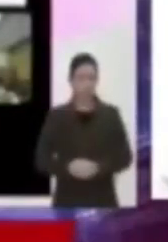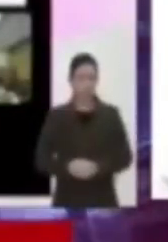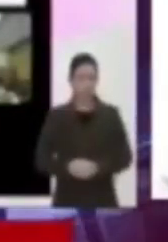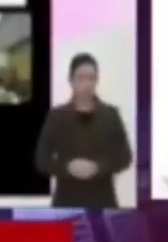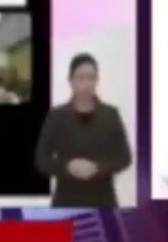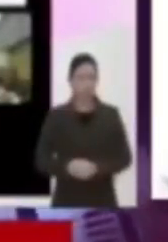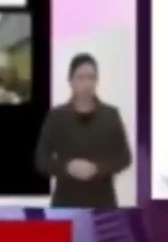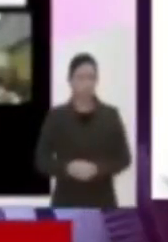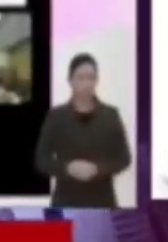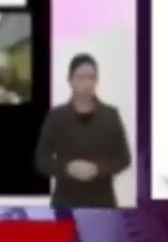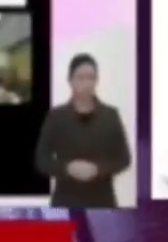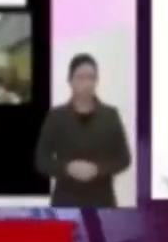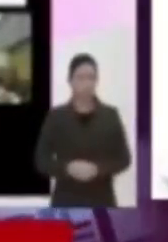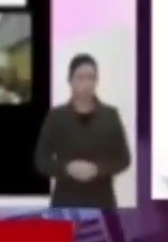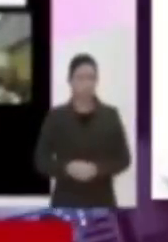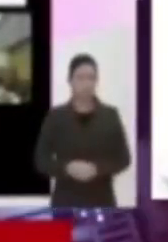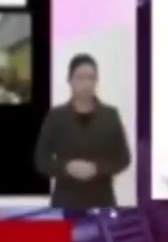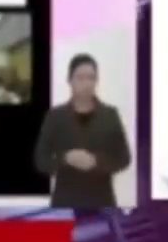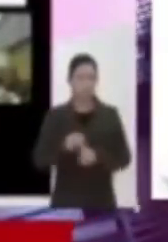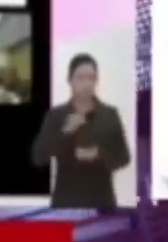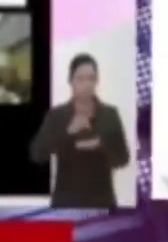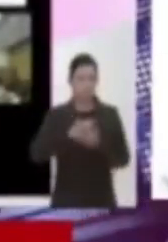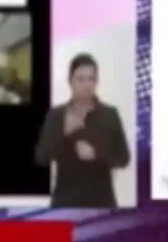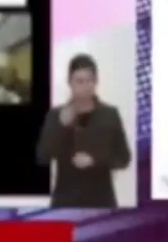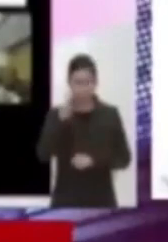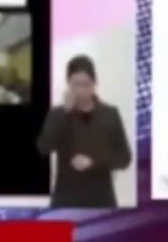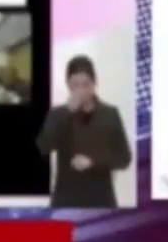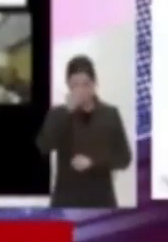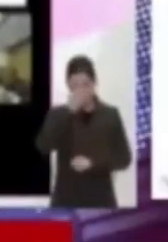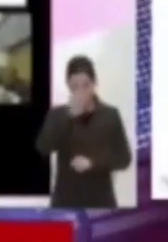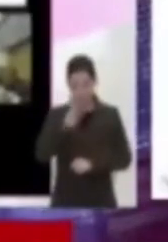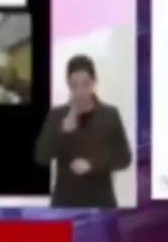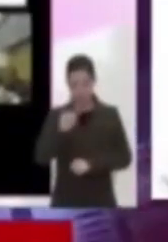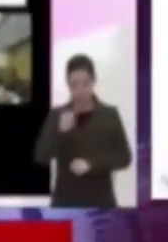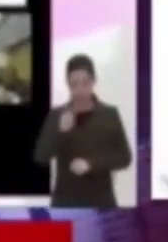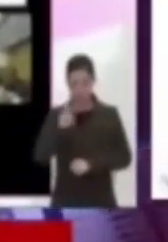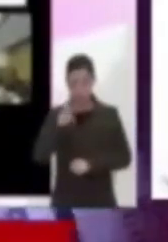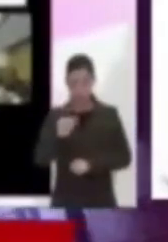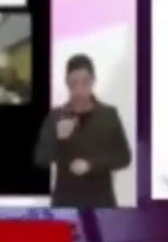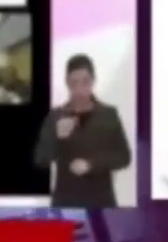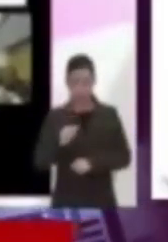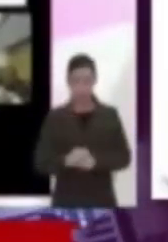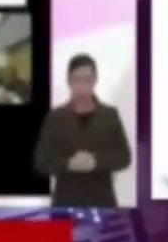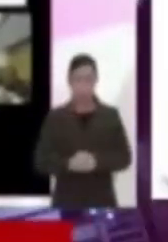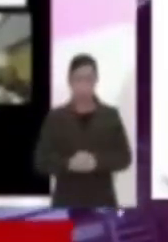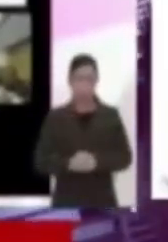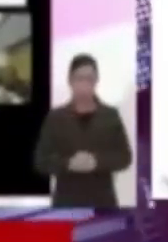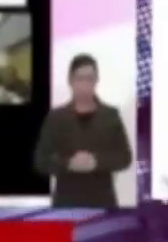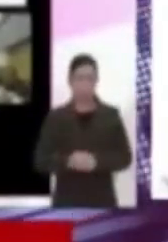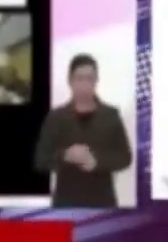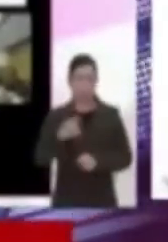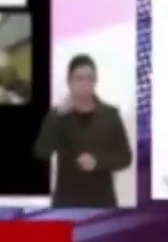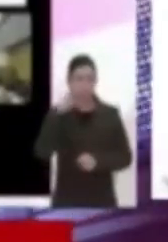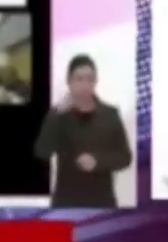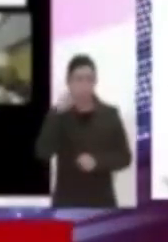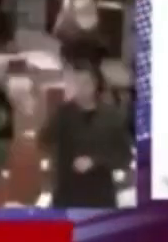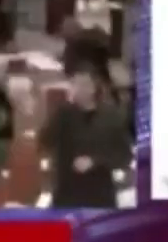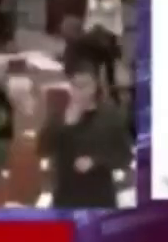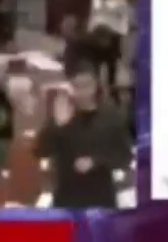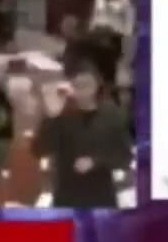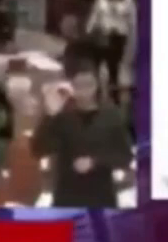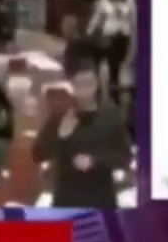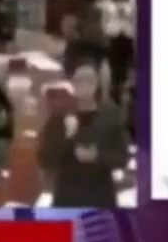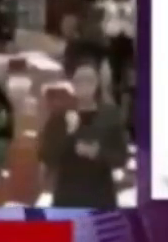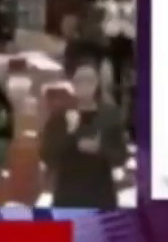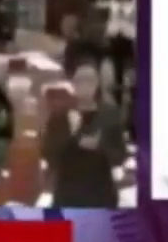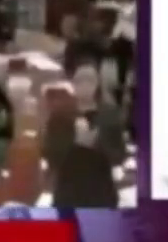más embajadas que gubernaturas precisamente porque tienen este pacto de complicidad, que es a todas las luces evidentes. No